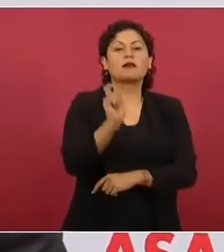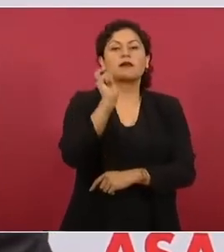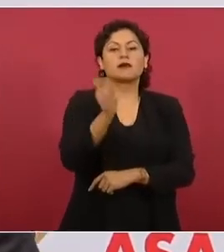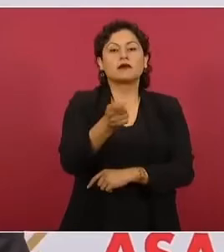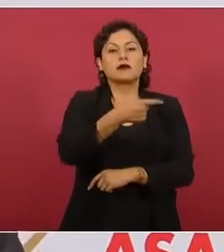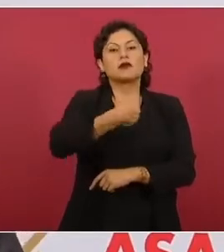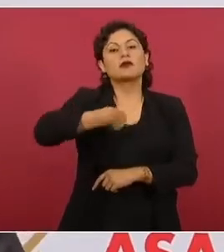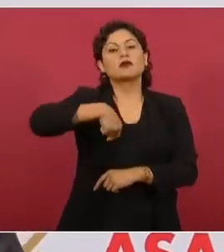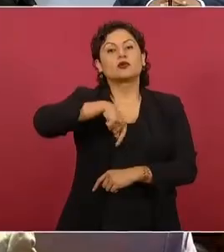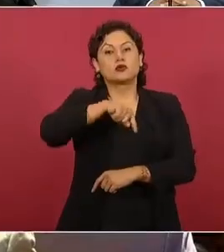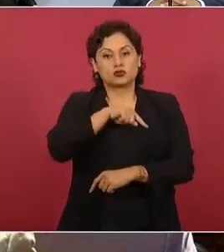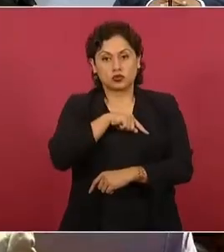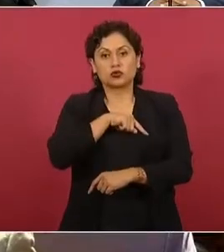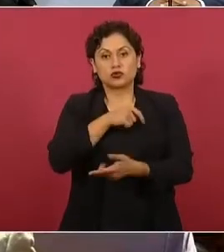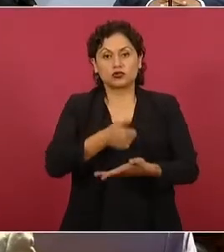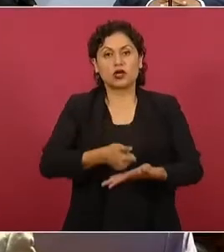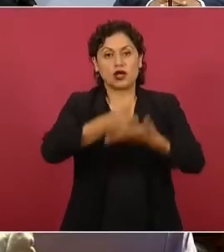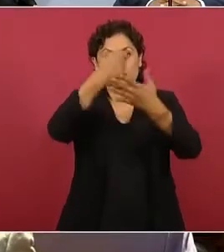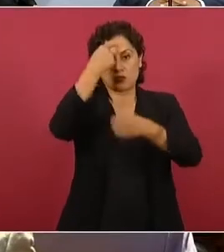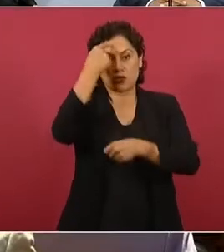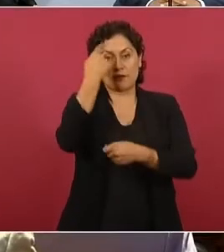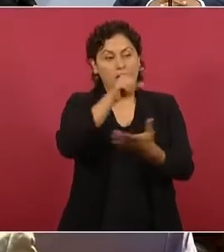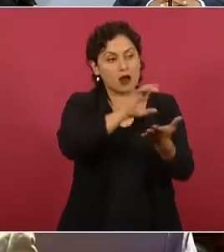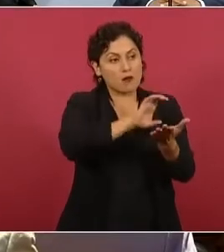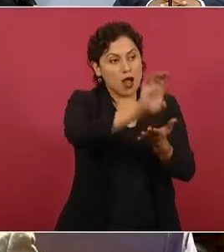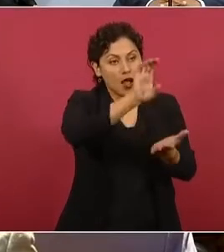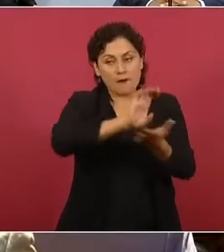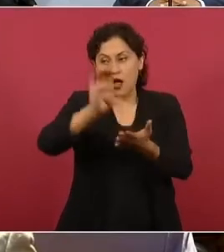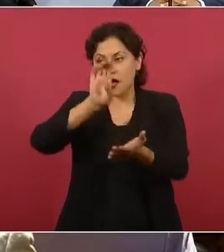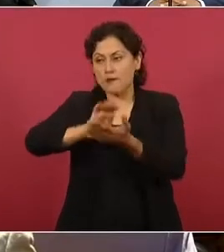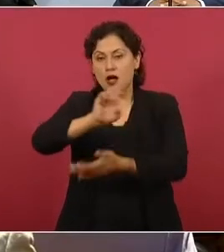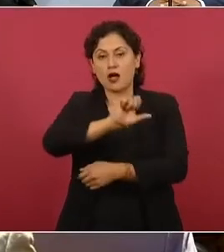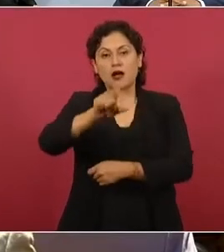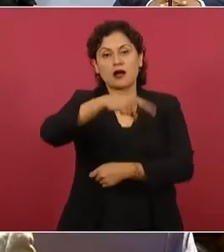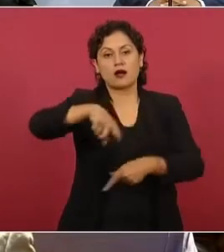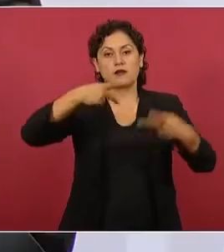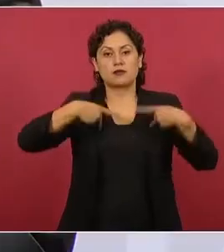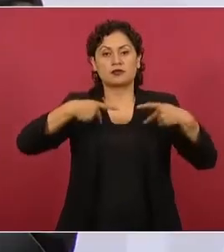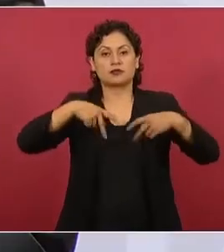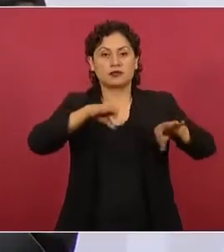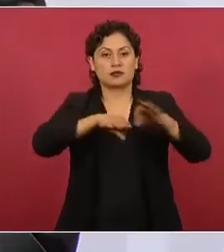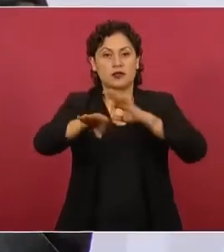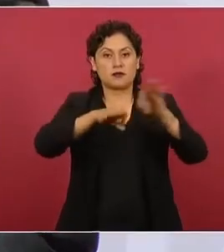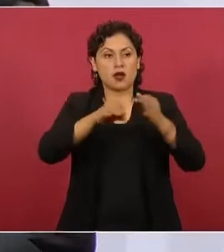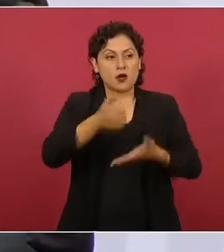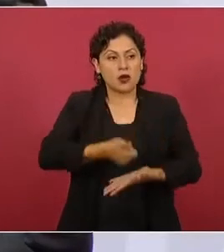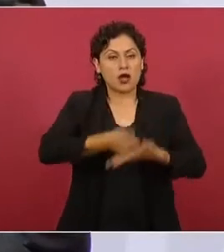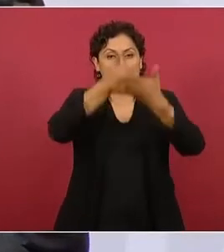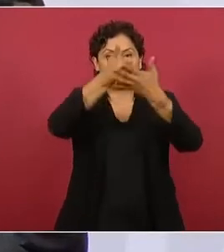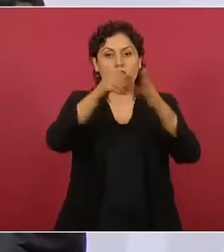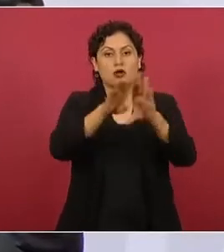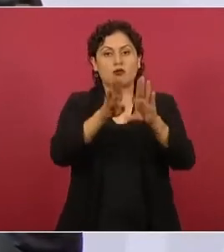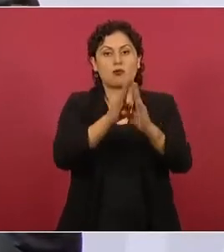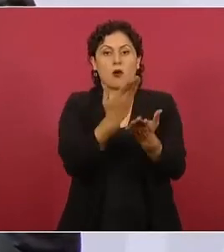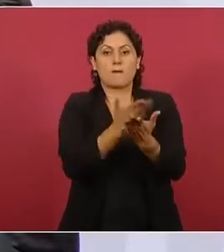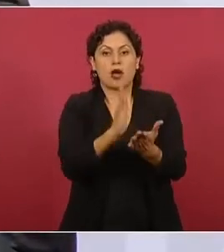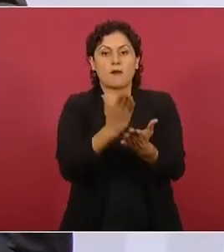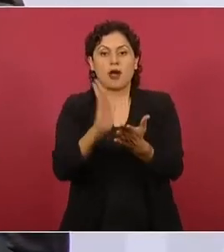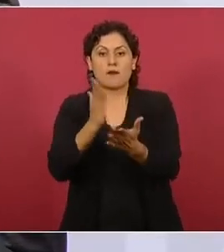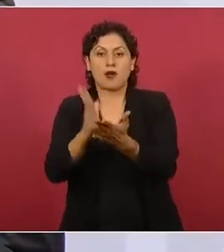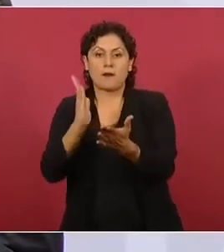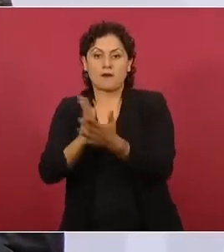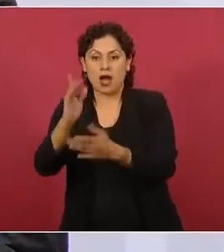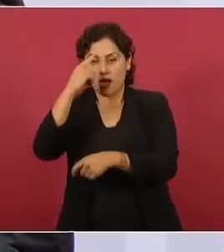constituir depósitos en favor de los trabajadores y establecer un sistema de financiamiento que permita otorgarles